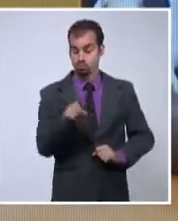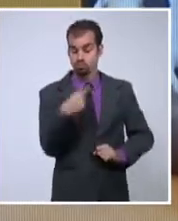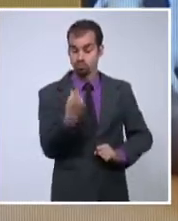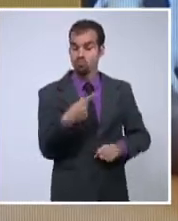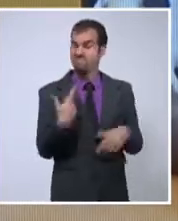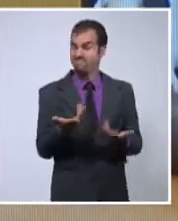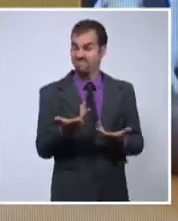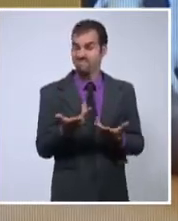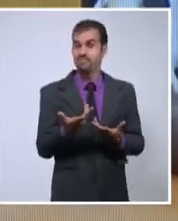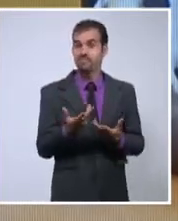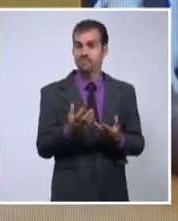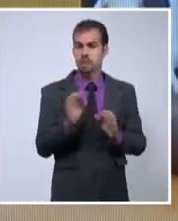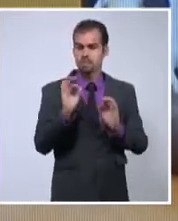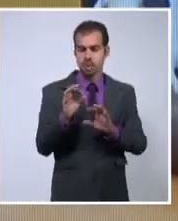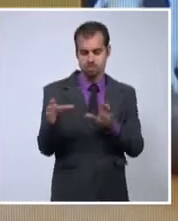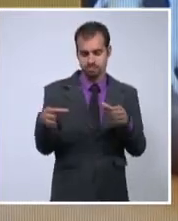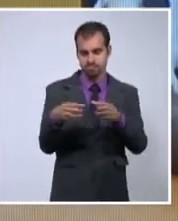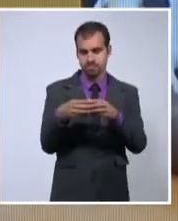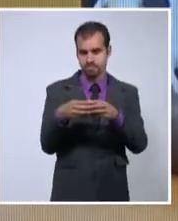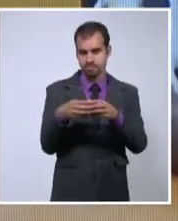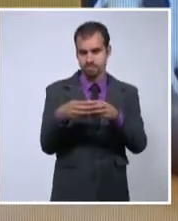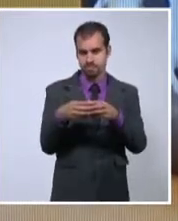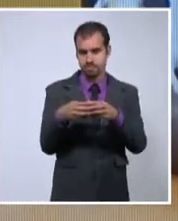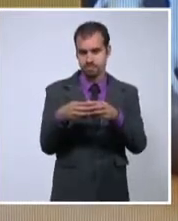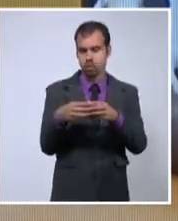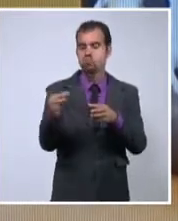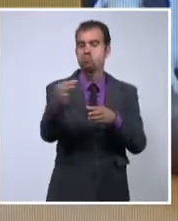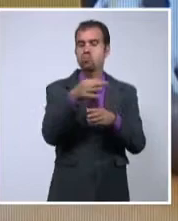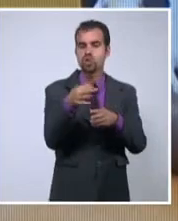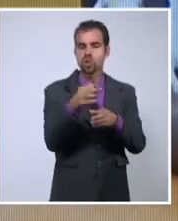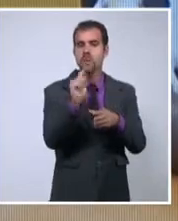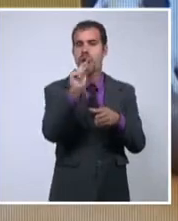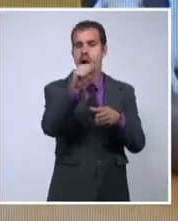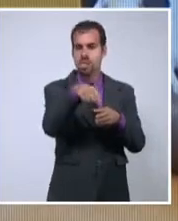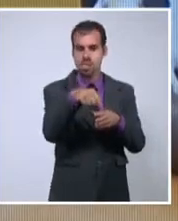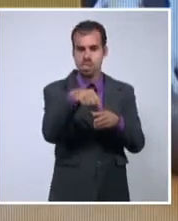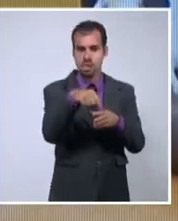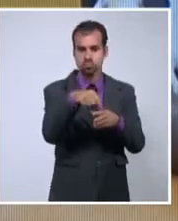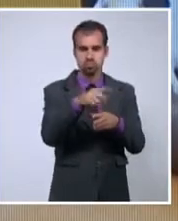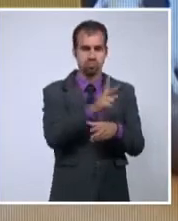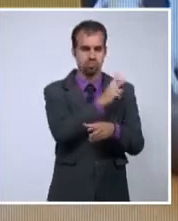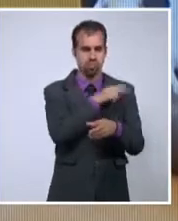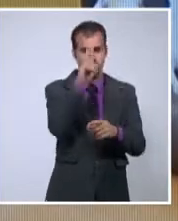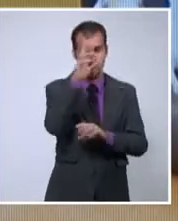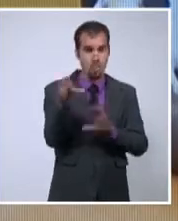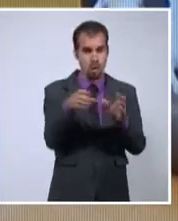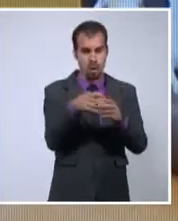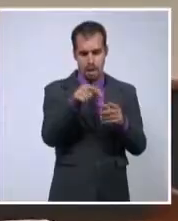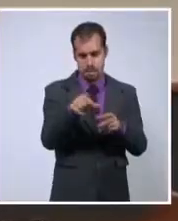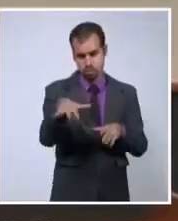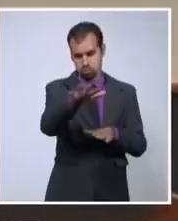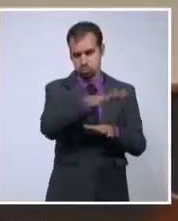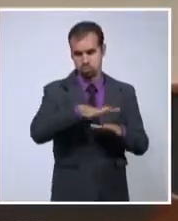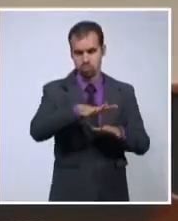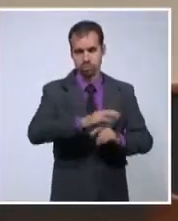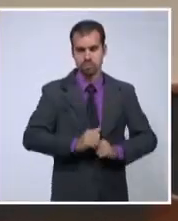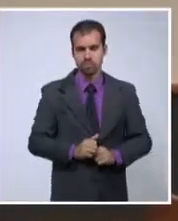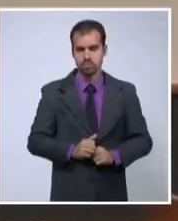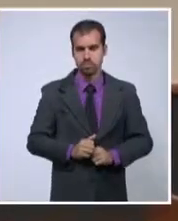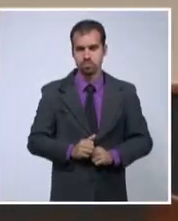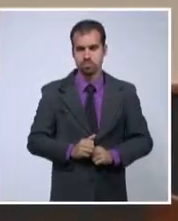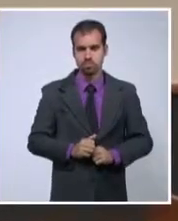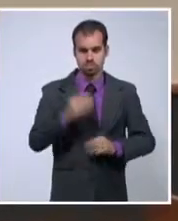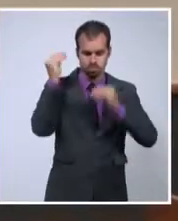del grupo temporal municipal en un puesto de dirección, el policlínico de este Consejo Popular. Tras valorar la